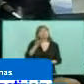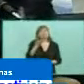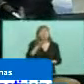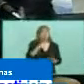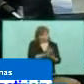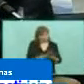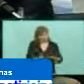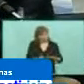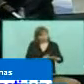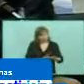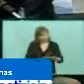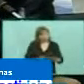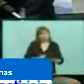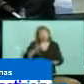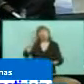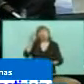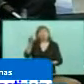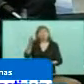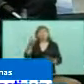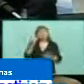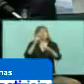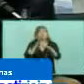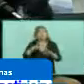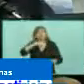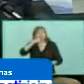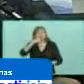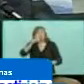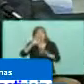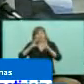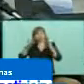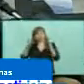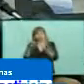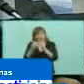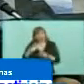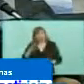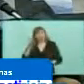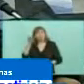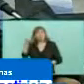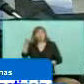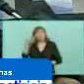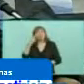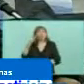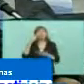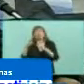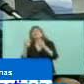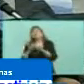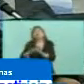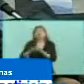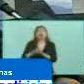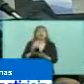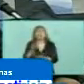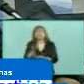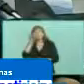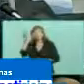carta al titular de la Cruz Roja Internacional para que tome las medidas pertinentes e interceda ante